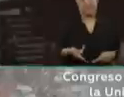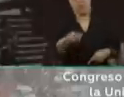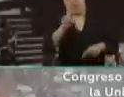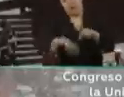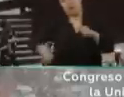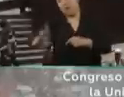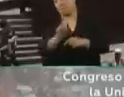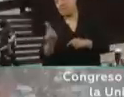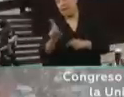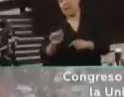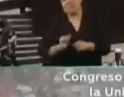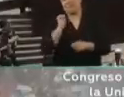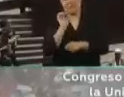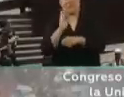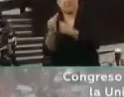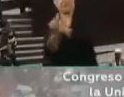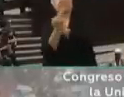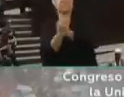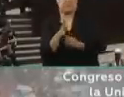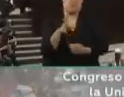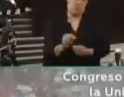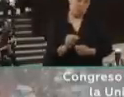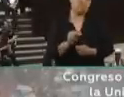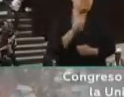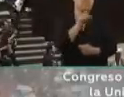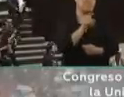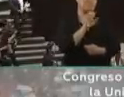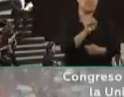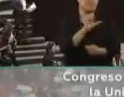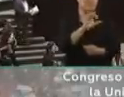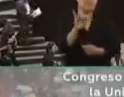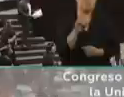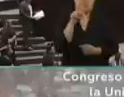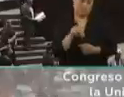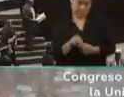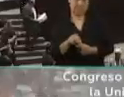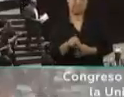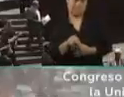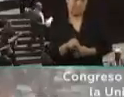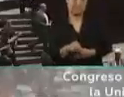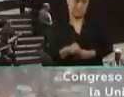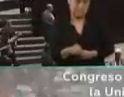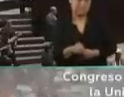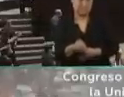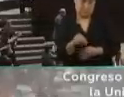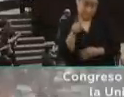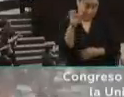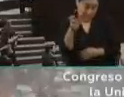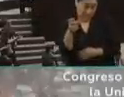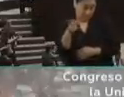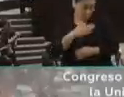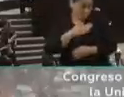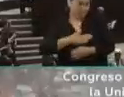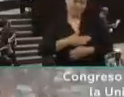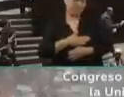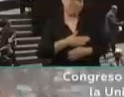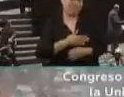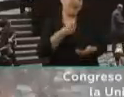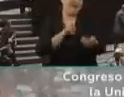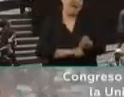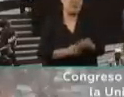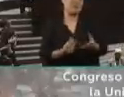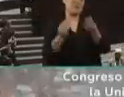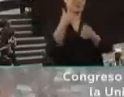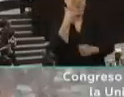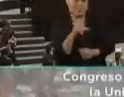la derecha y la oligarquía en la Suprema Corte de Justicia de la Nación, que no es de justicia, es de corrupción, y